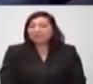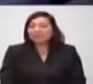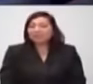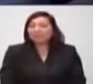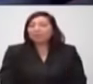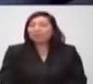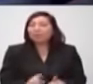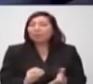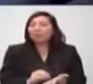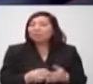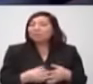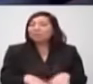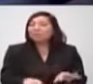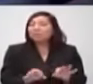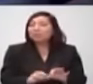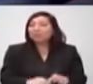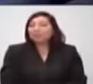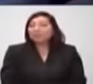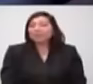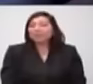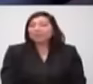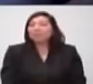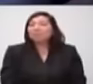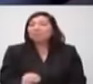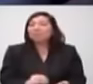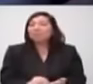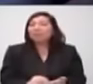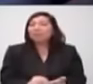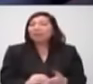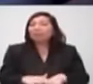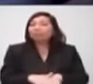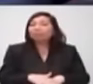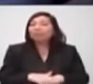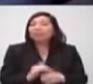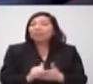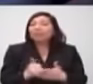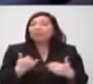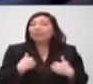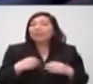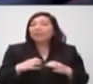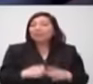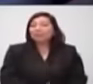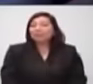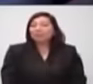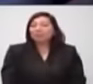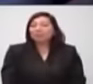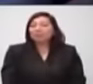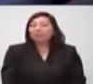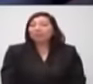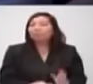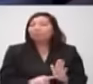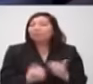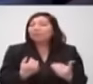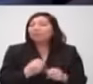lo importante, como repito y quiero volver a resaltar, es la planificación que se ha hecho y lo que ustedes han presentado